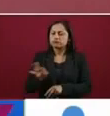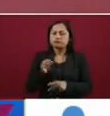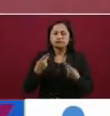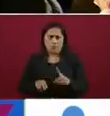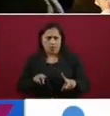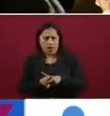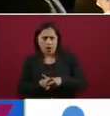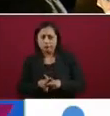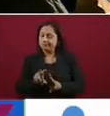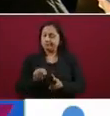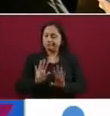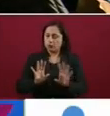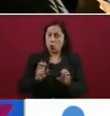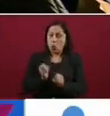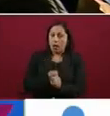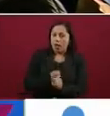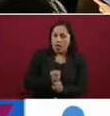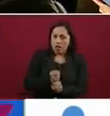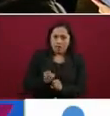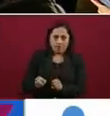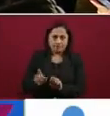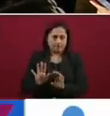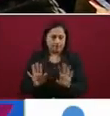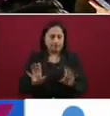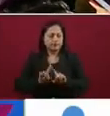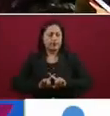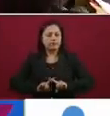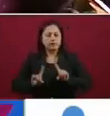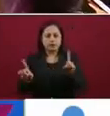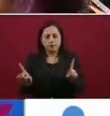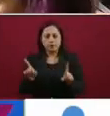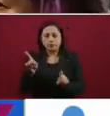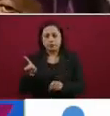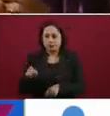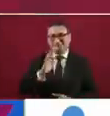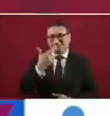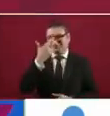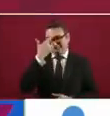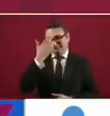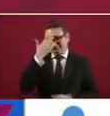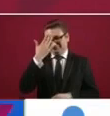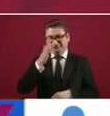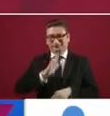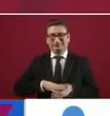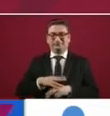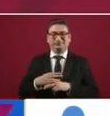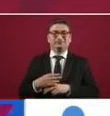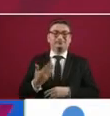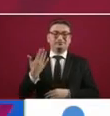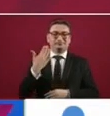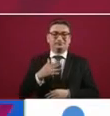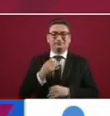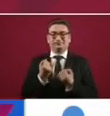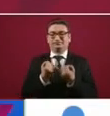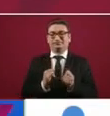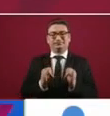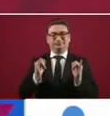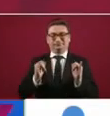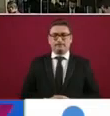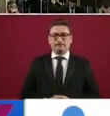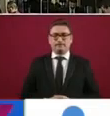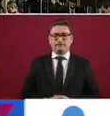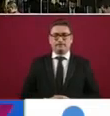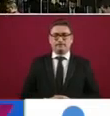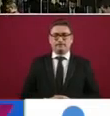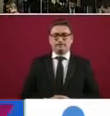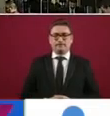consejero jurídico de Presidencia, Julio Scherer Ibarra. Mañana el presidente encabezará el encuentro entre los padres de los 43 y